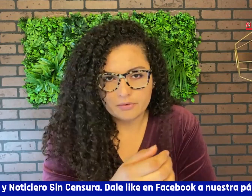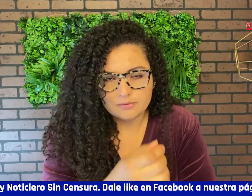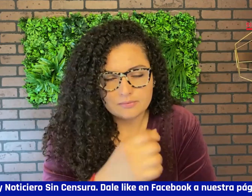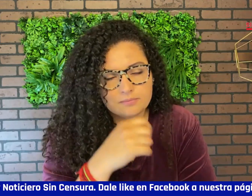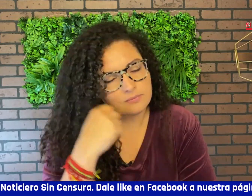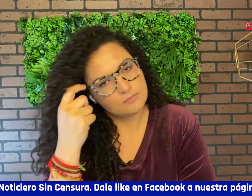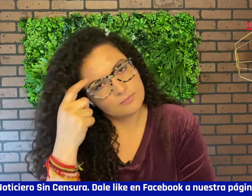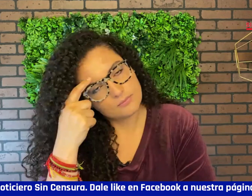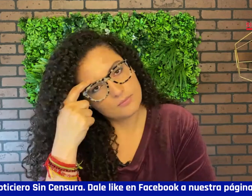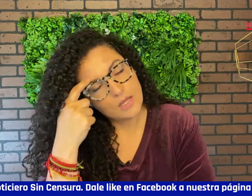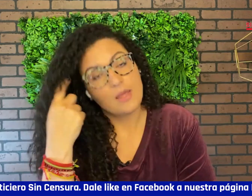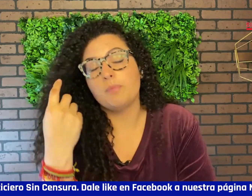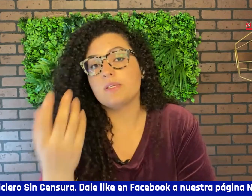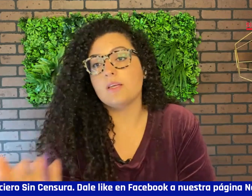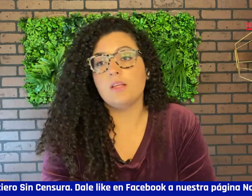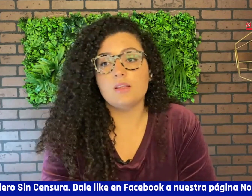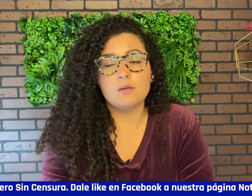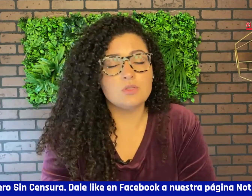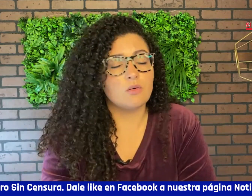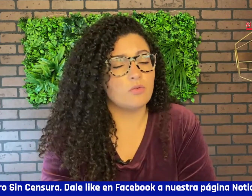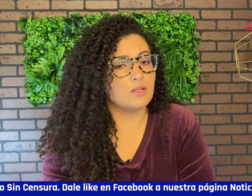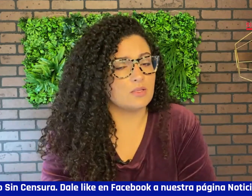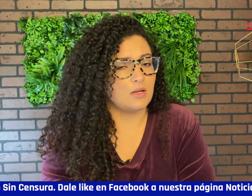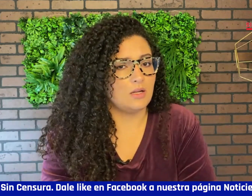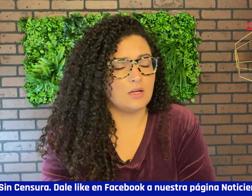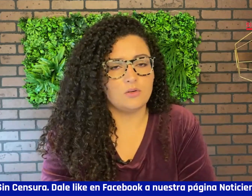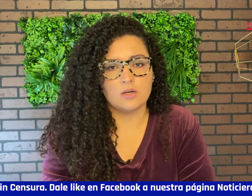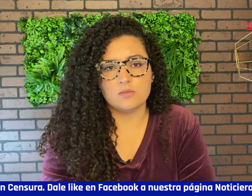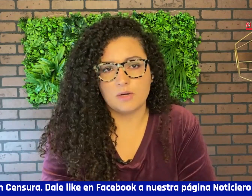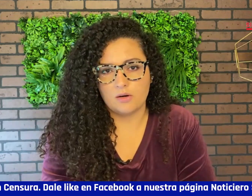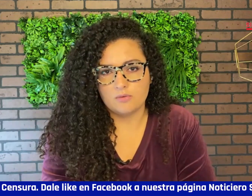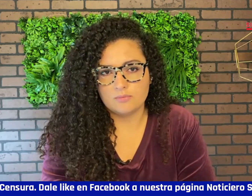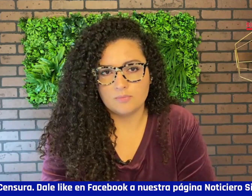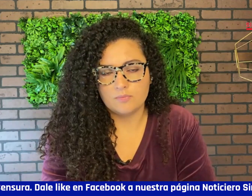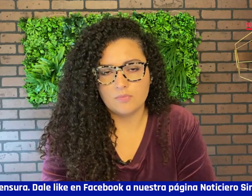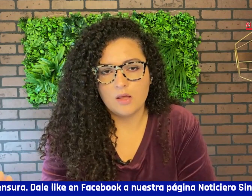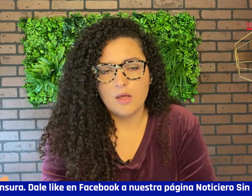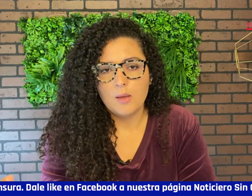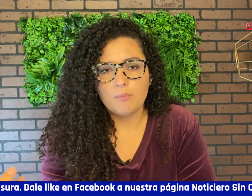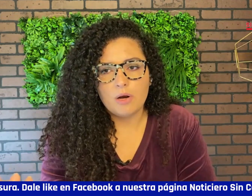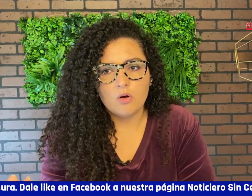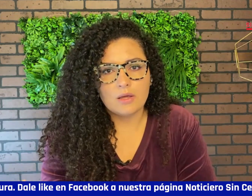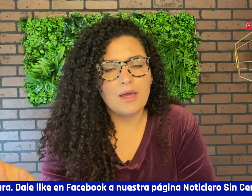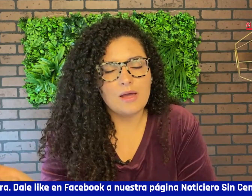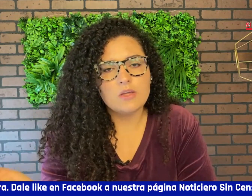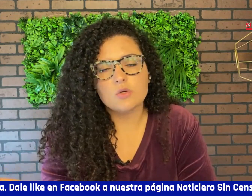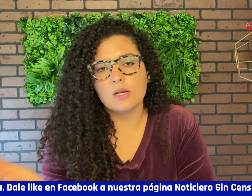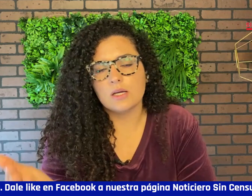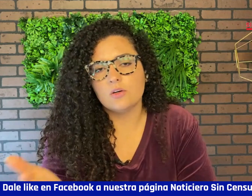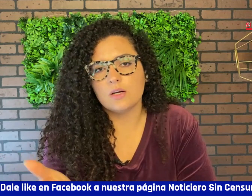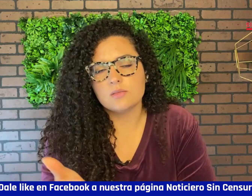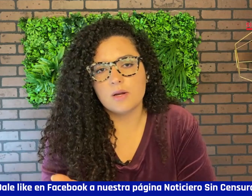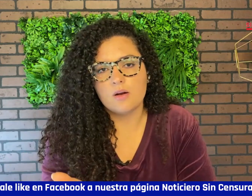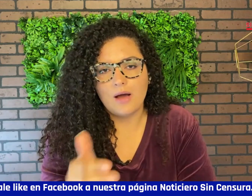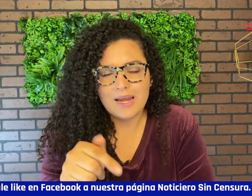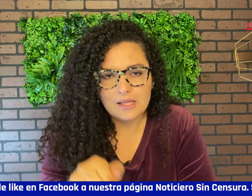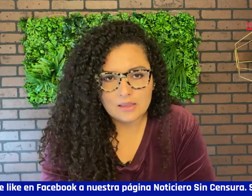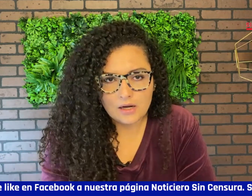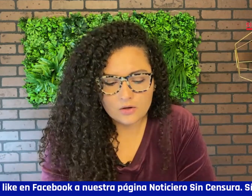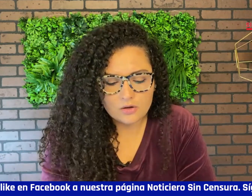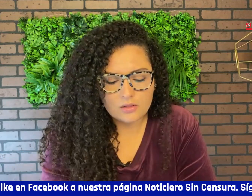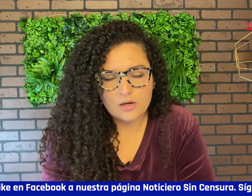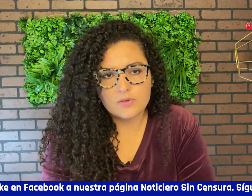ya cambió? El presidente le tiene mucha confianza a Alejandro Gertz Manero. Pero, ¿qué ha hecho Alejandro Gertz Manero